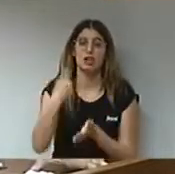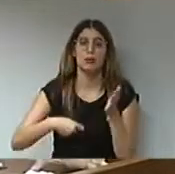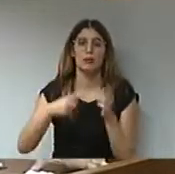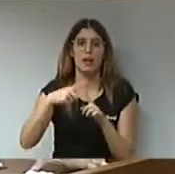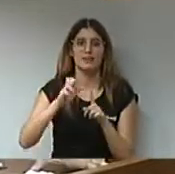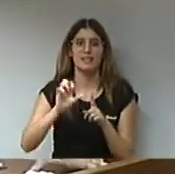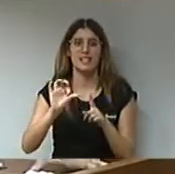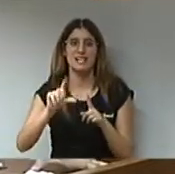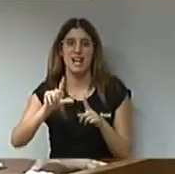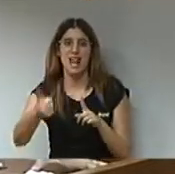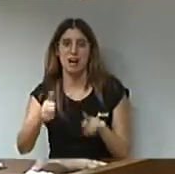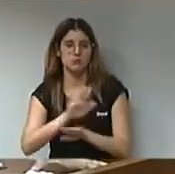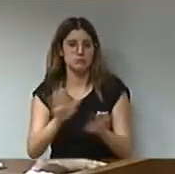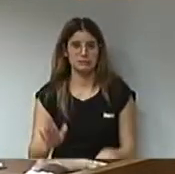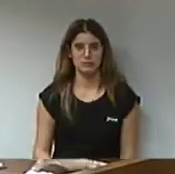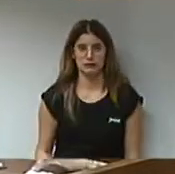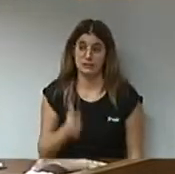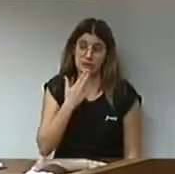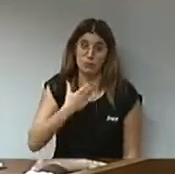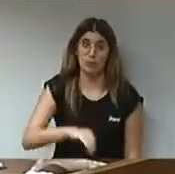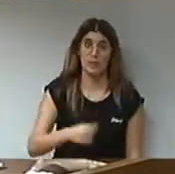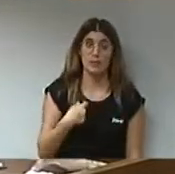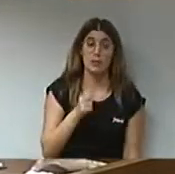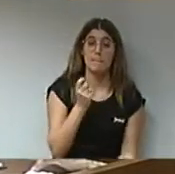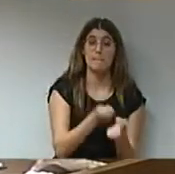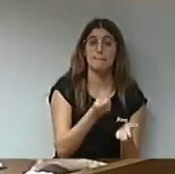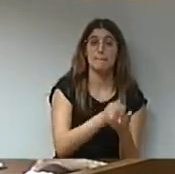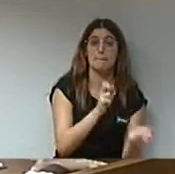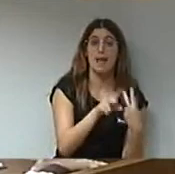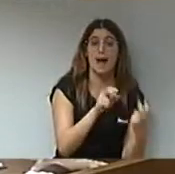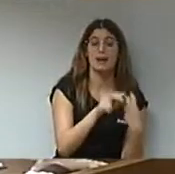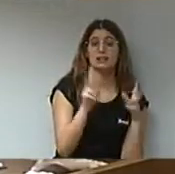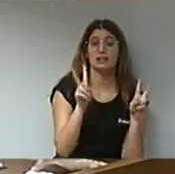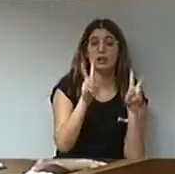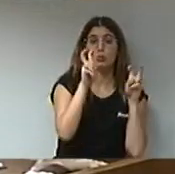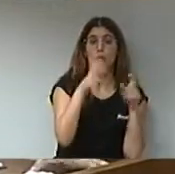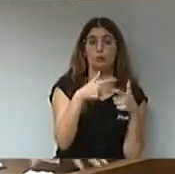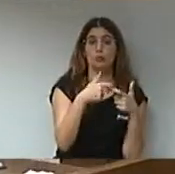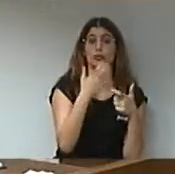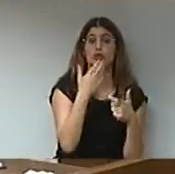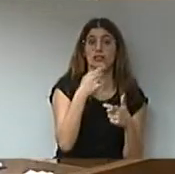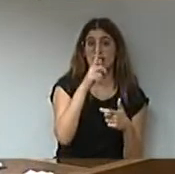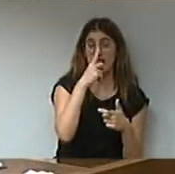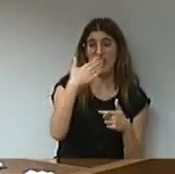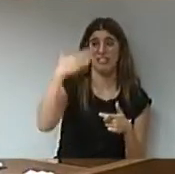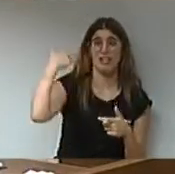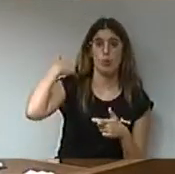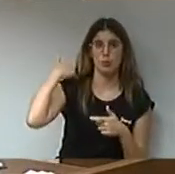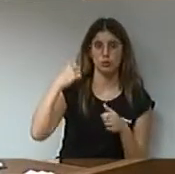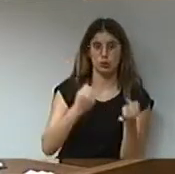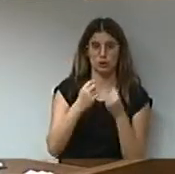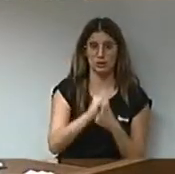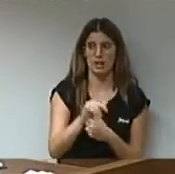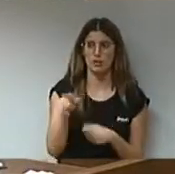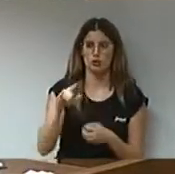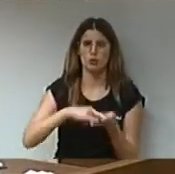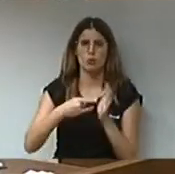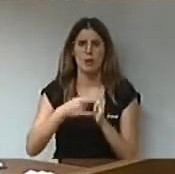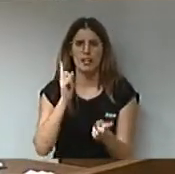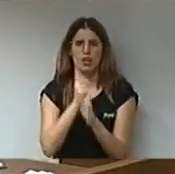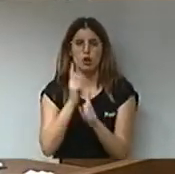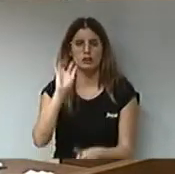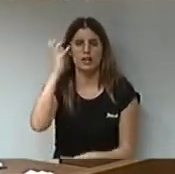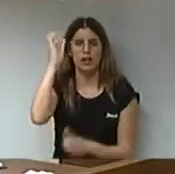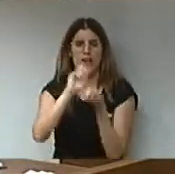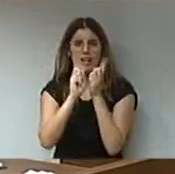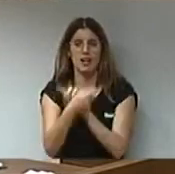puede comprarse un Tesla. Y los peajes y los nuevos impuestos para los que tienen los coches más antiguos. Al final, su plan contra el cambio climático se